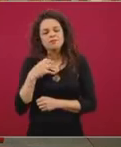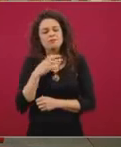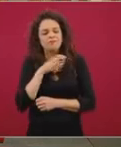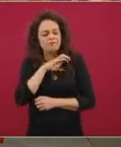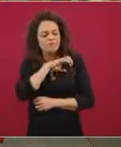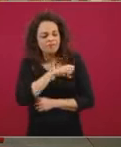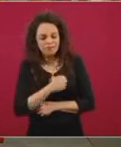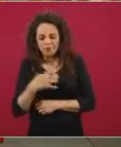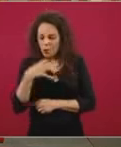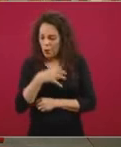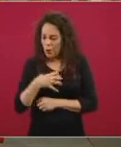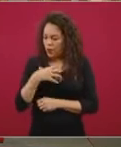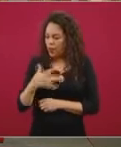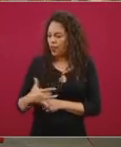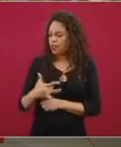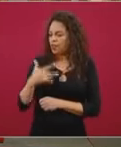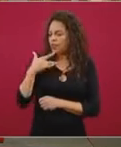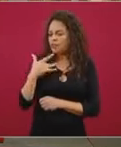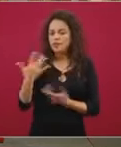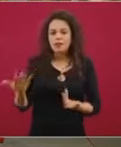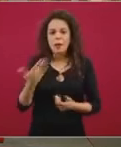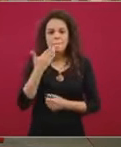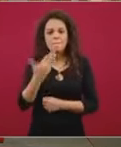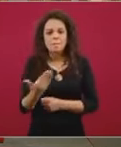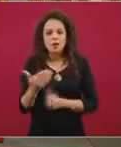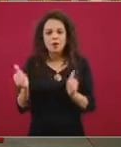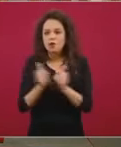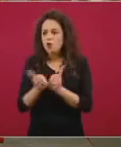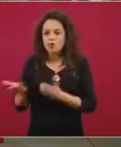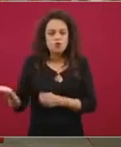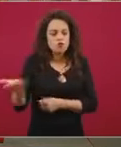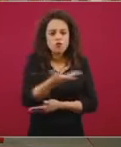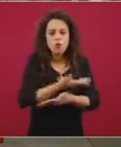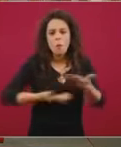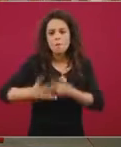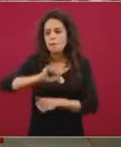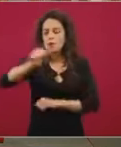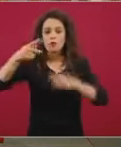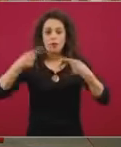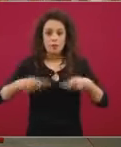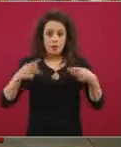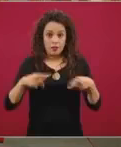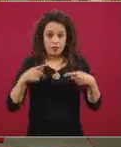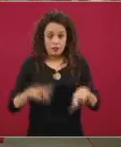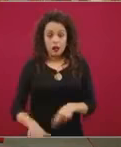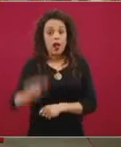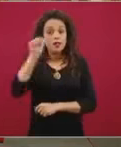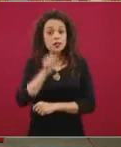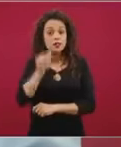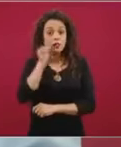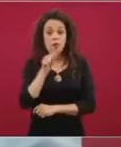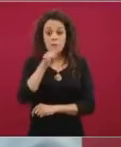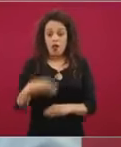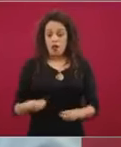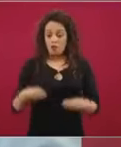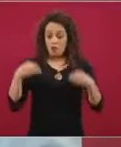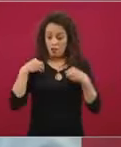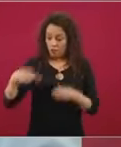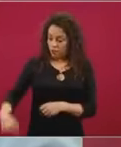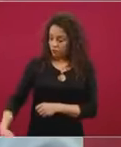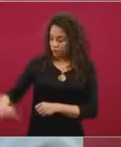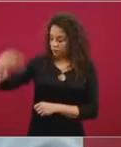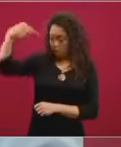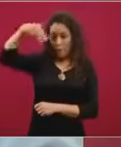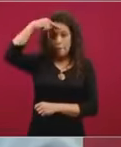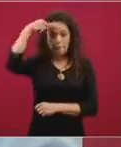otros. Tú puedes, a través de la lectura, vivir en México, toda tu vida haber vivido en México, toda tu vida haber vivido en un